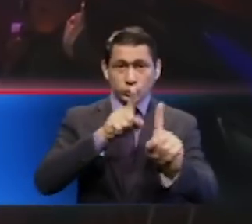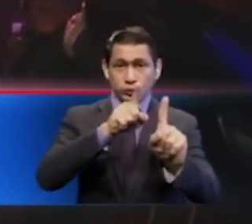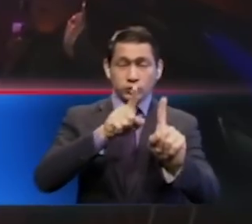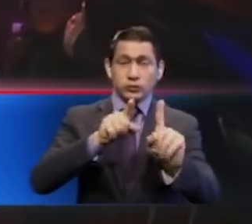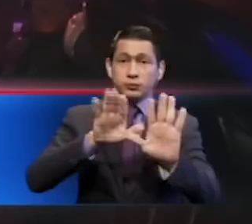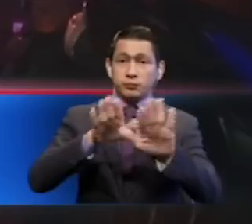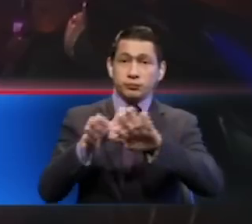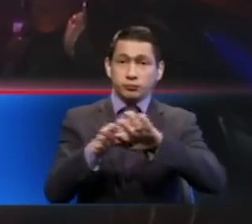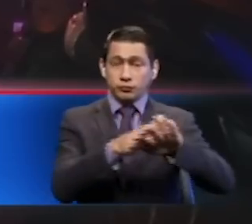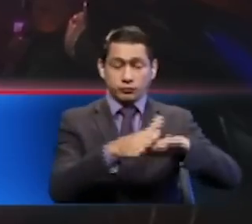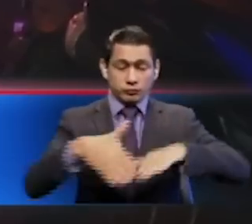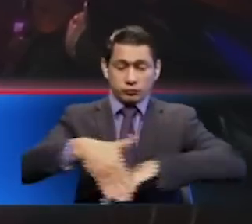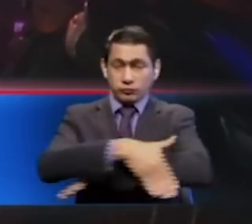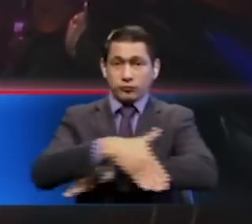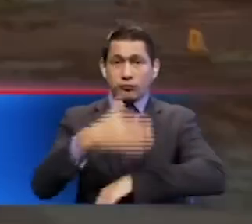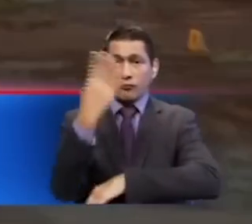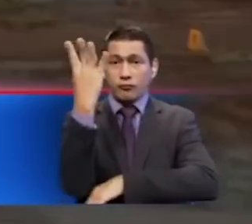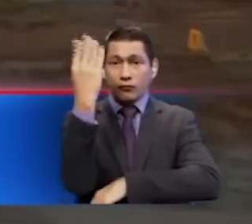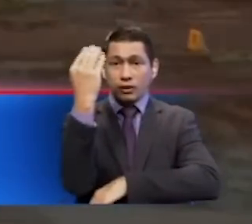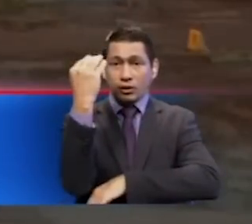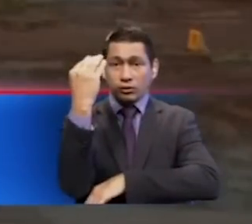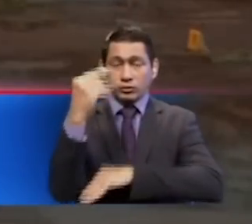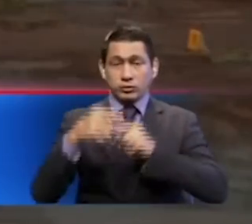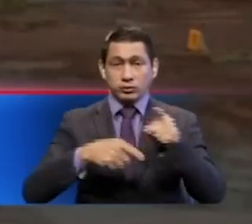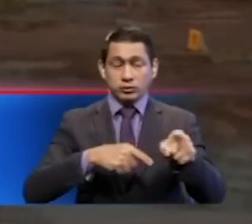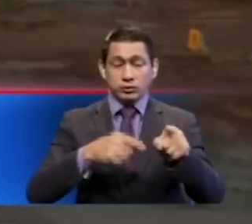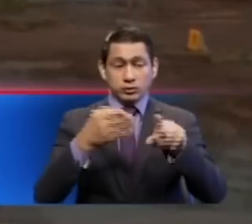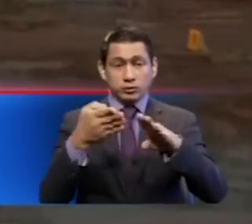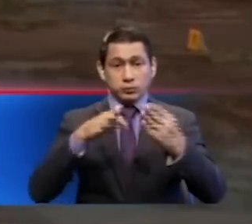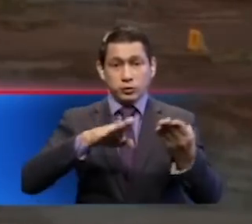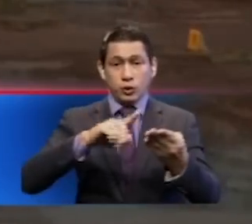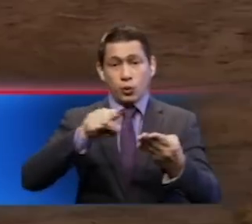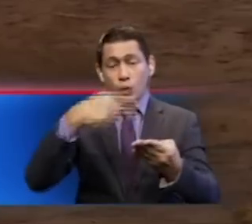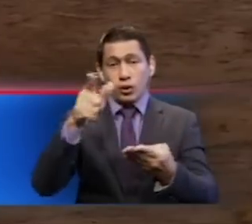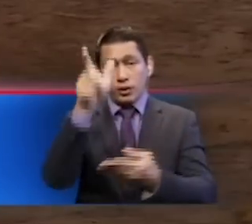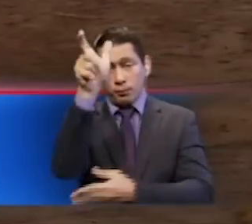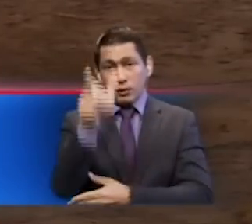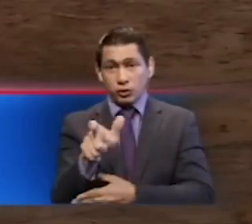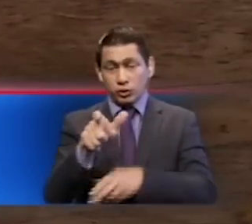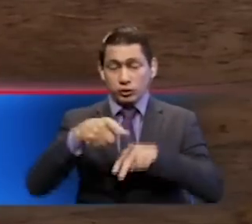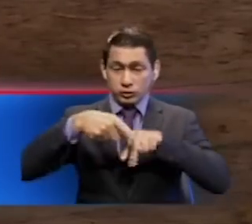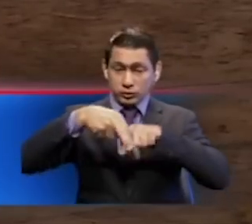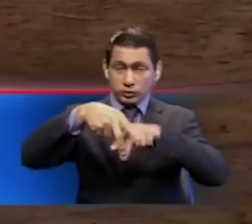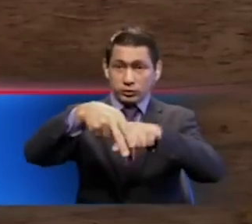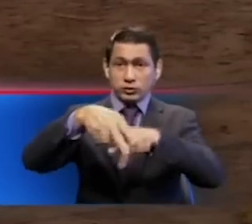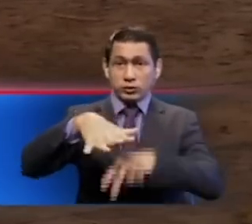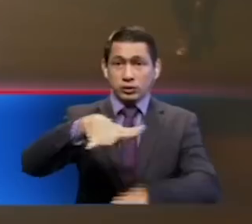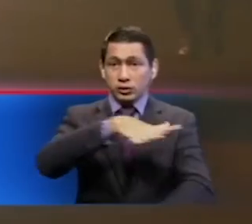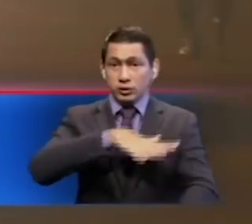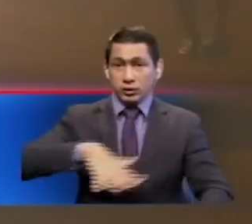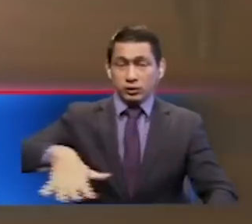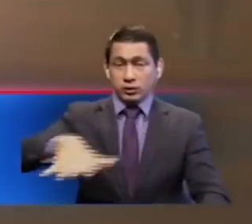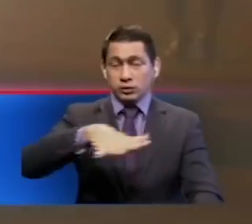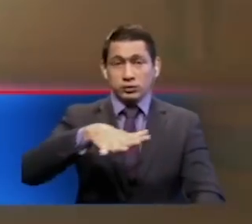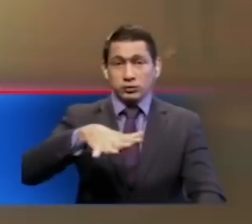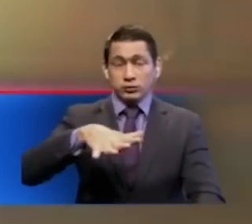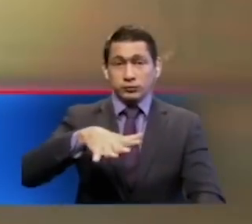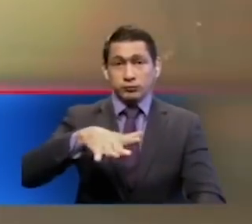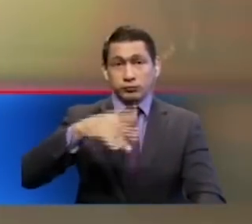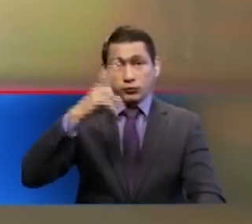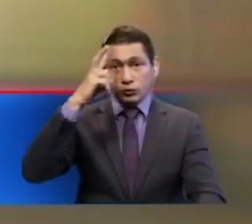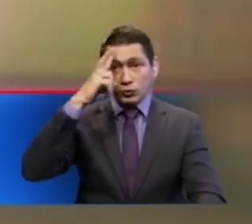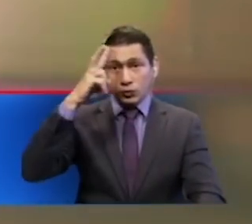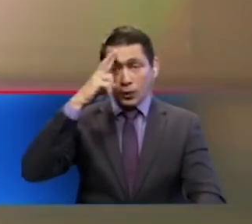en la calle 14 y 4 de noviembre, asesinaron a otro sujeto que caminaba por la zona, a quien le dispararon en